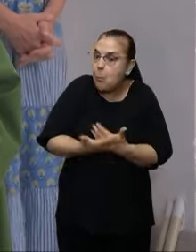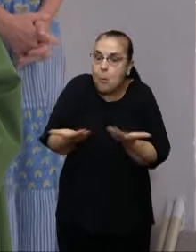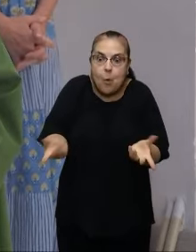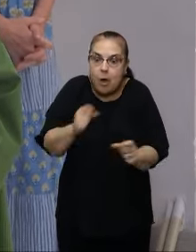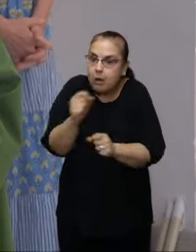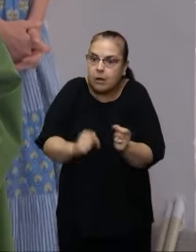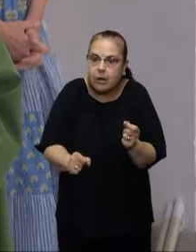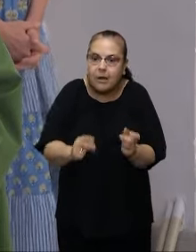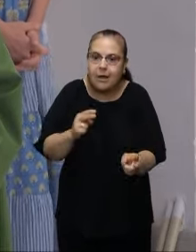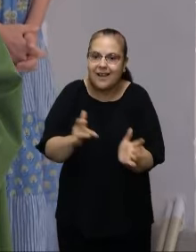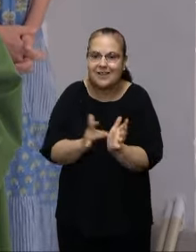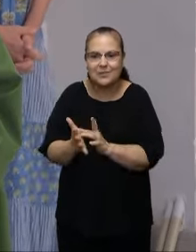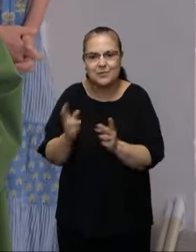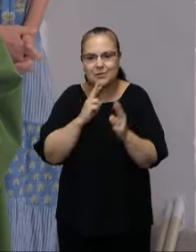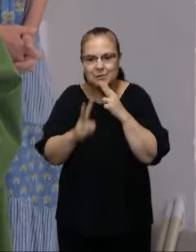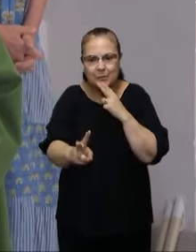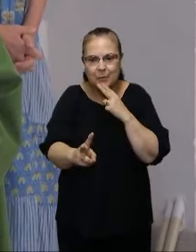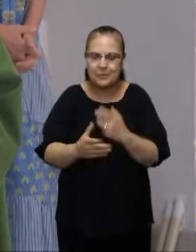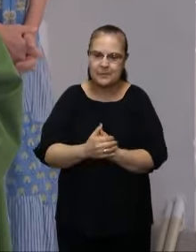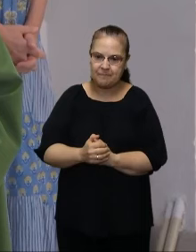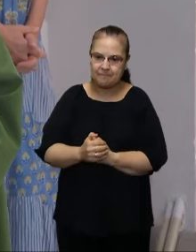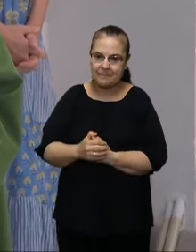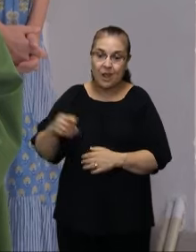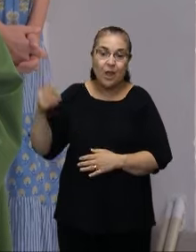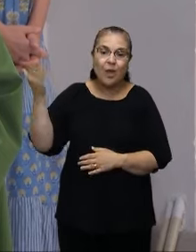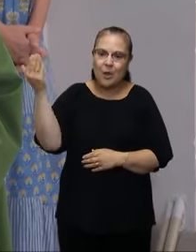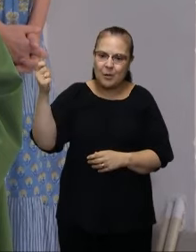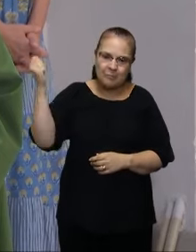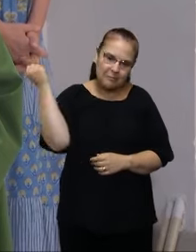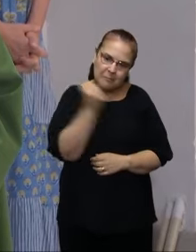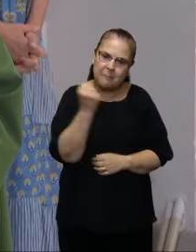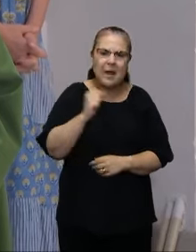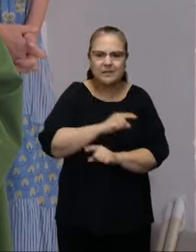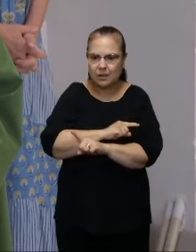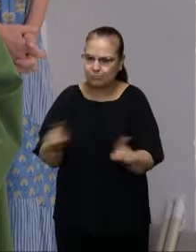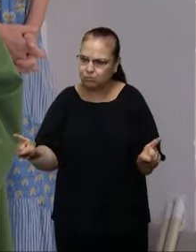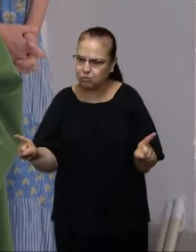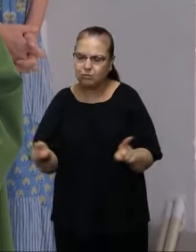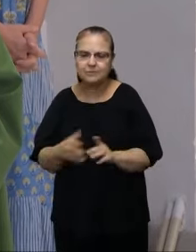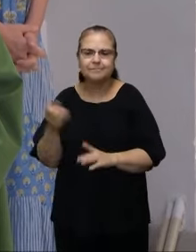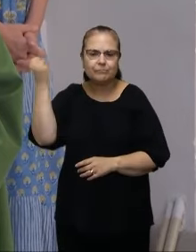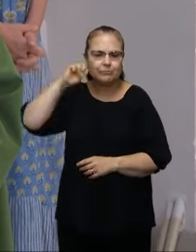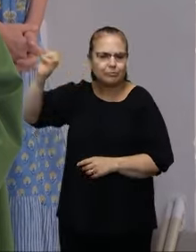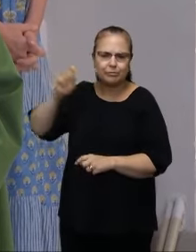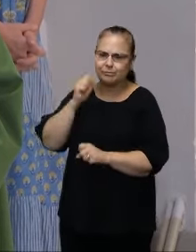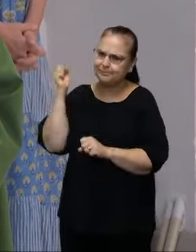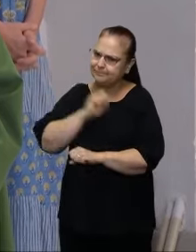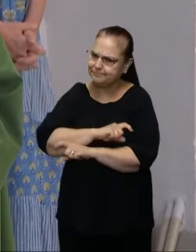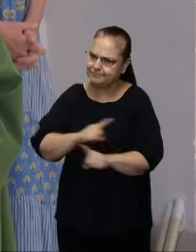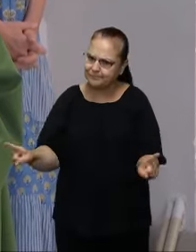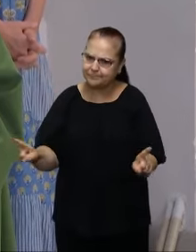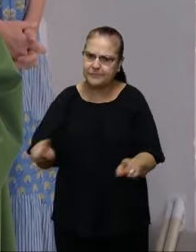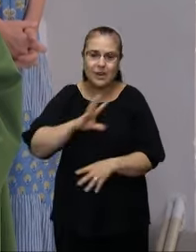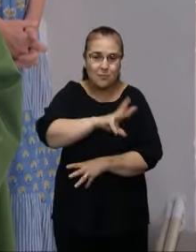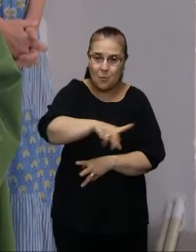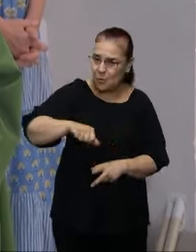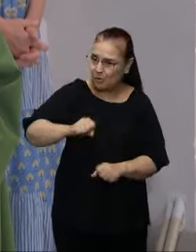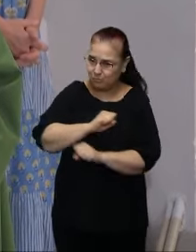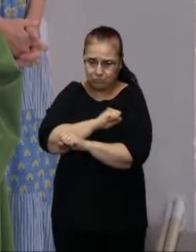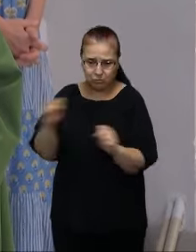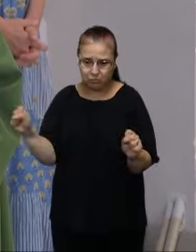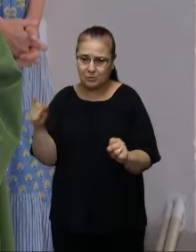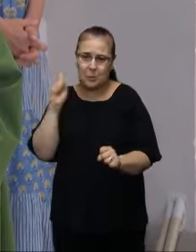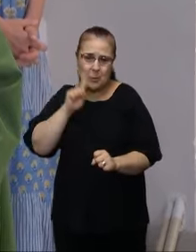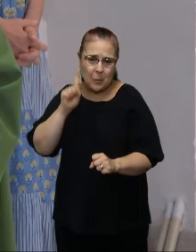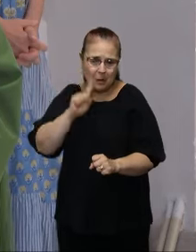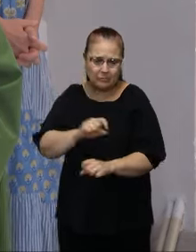Jesús le contestó, no matarás, no cometerás adulterio, no robarás, no darás